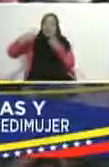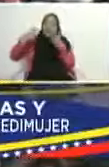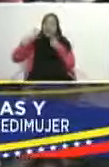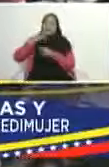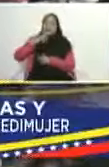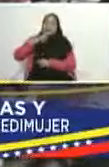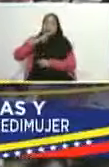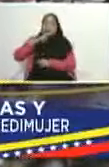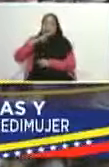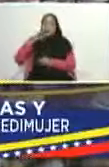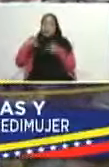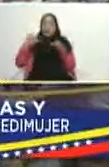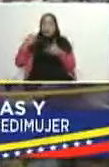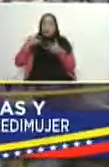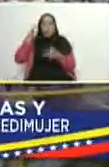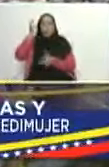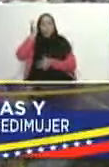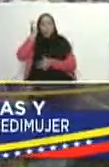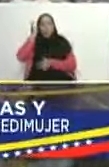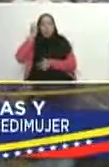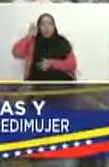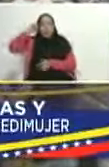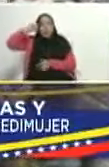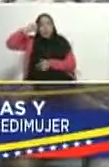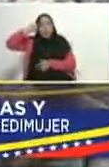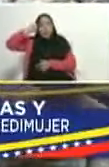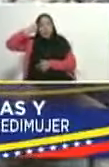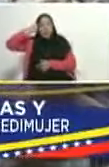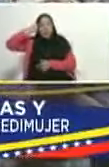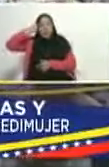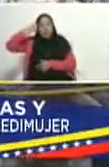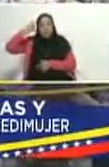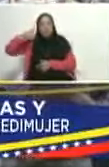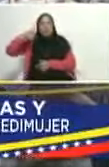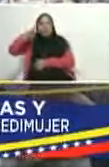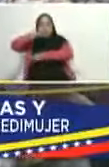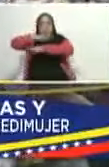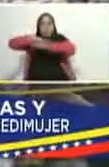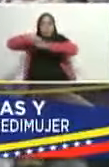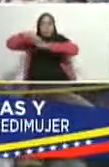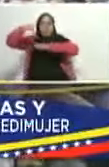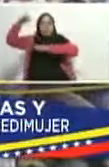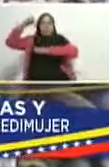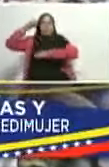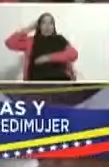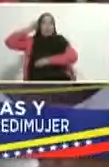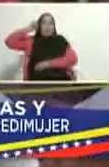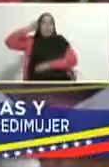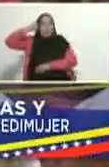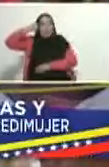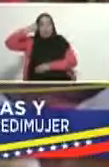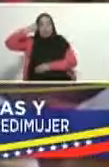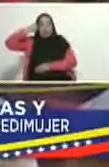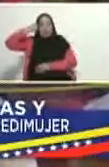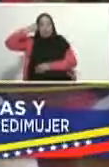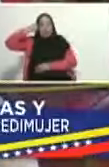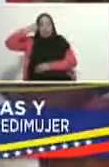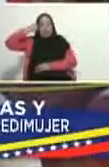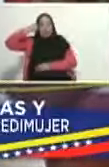Los actos de las mujeres son así, me acuerdo el acto en el Panteón Nacional, ¿se acuerdan?